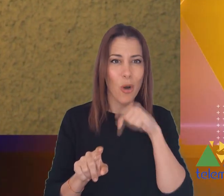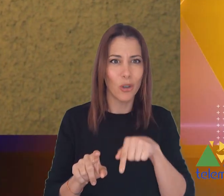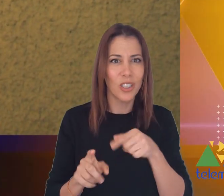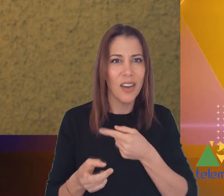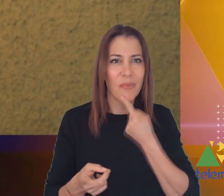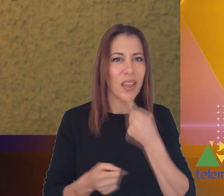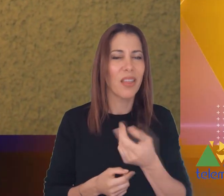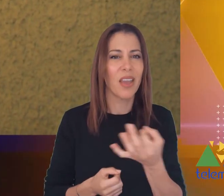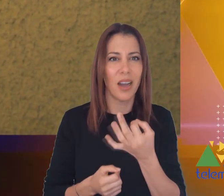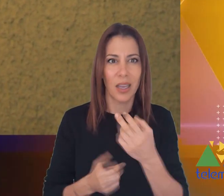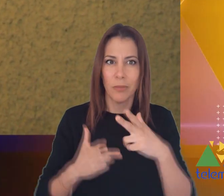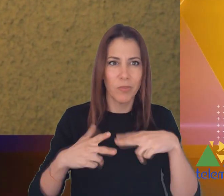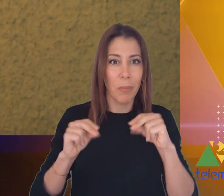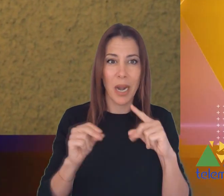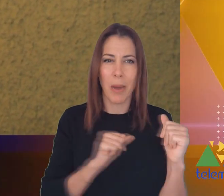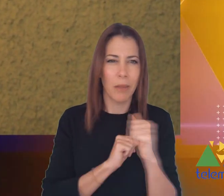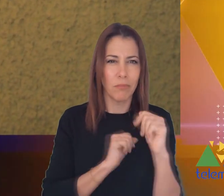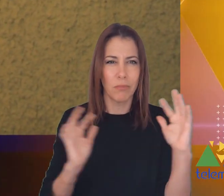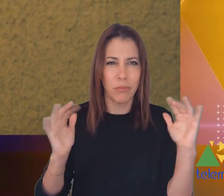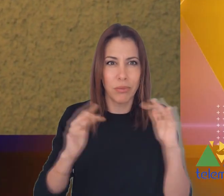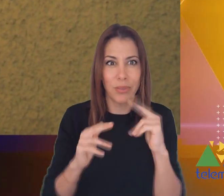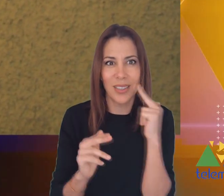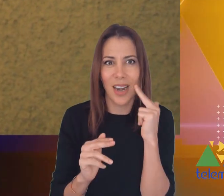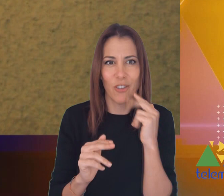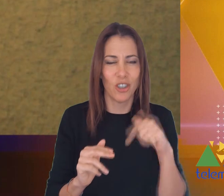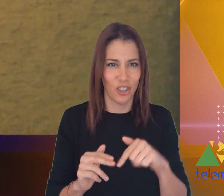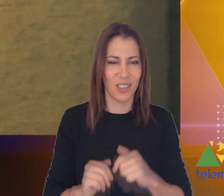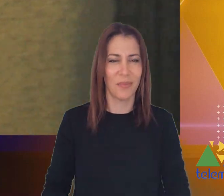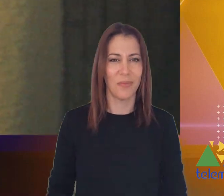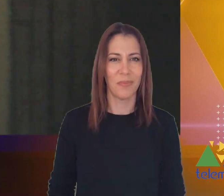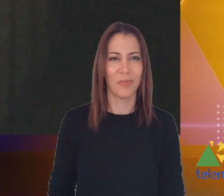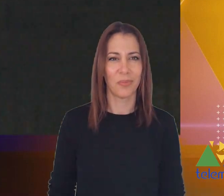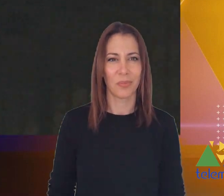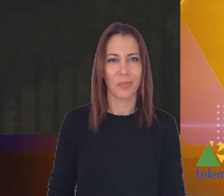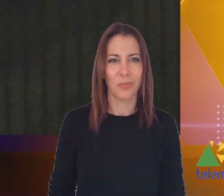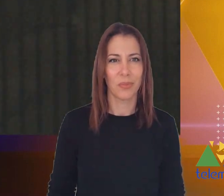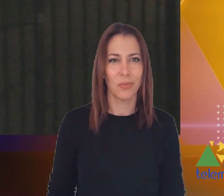que acababa la tenebrosa procesión de las ánimas benditas.